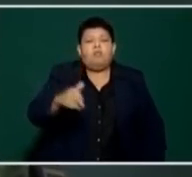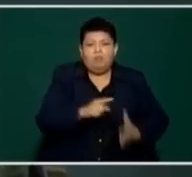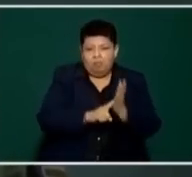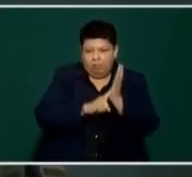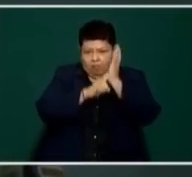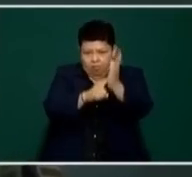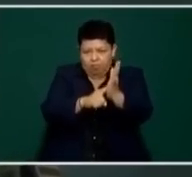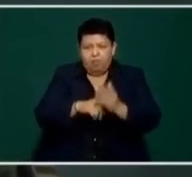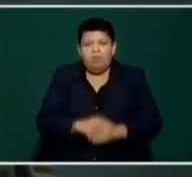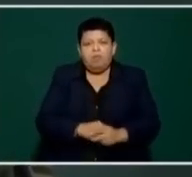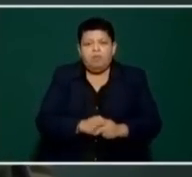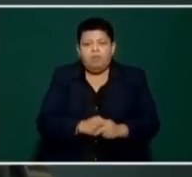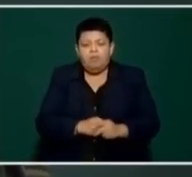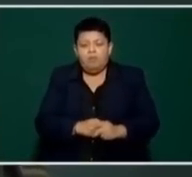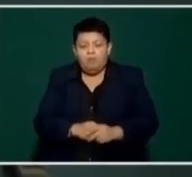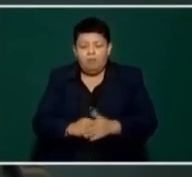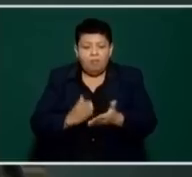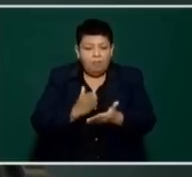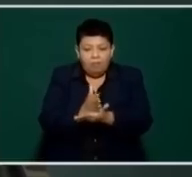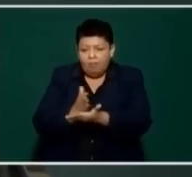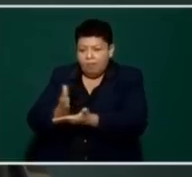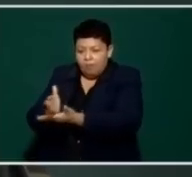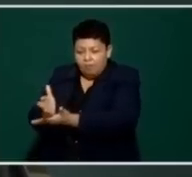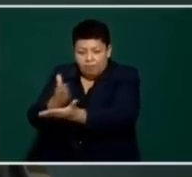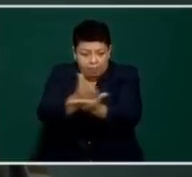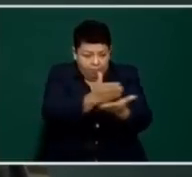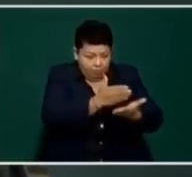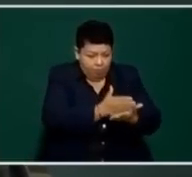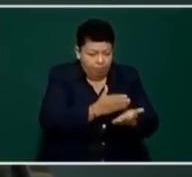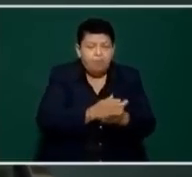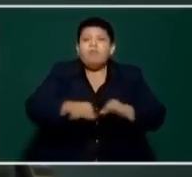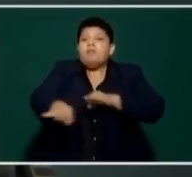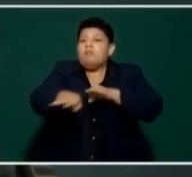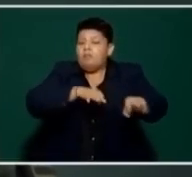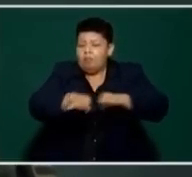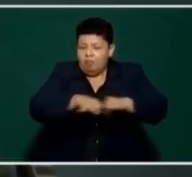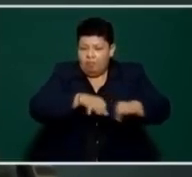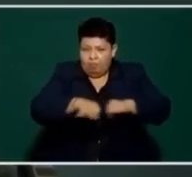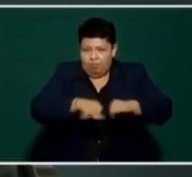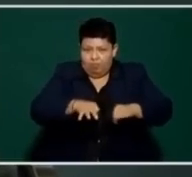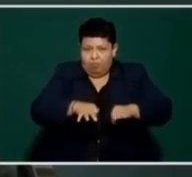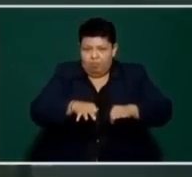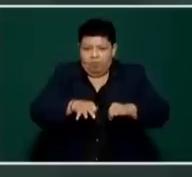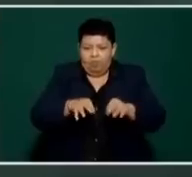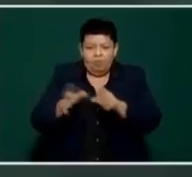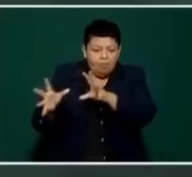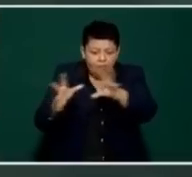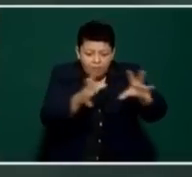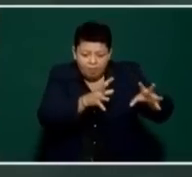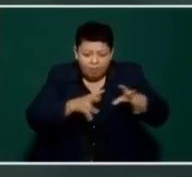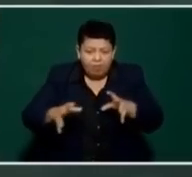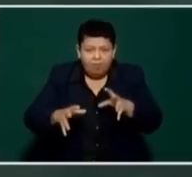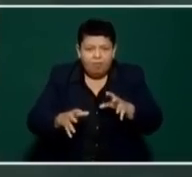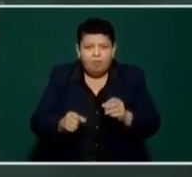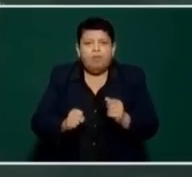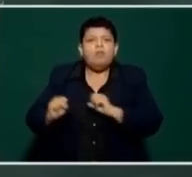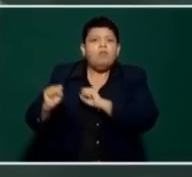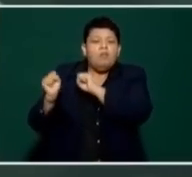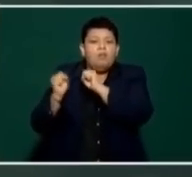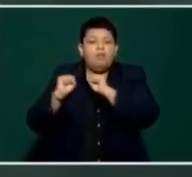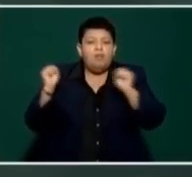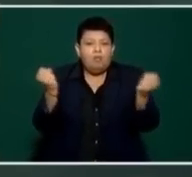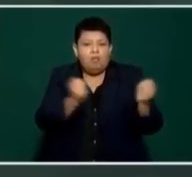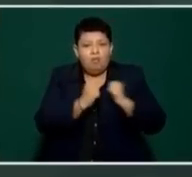el transitorio que nos permite trabajar en el ámbito de la seguridad pública y